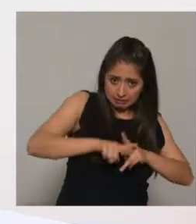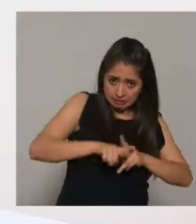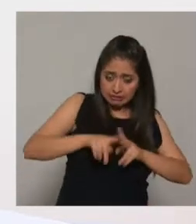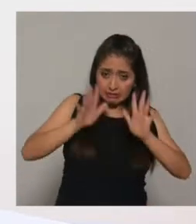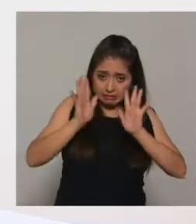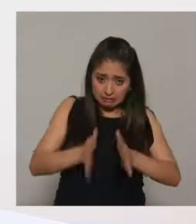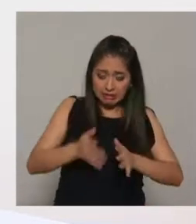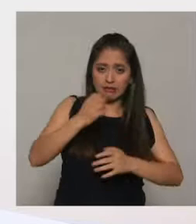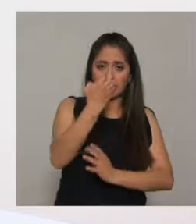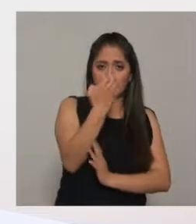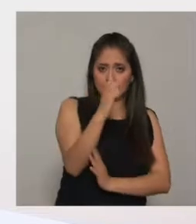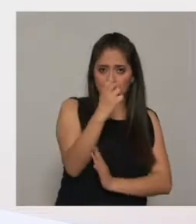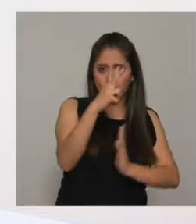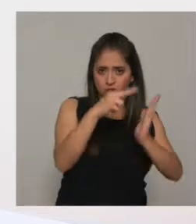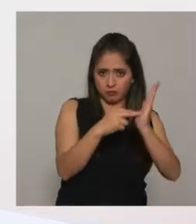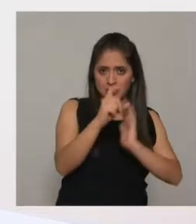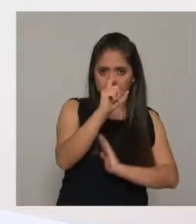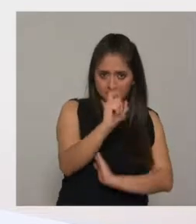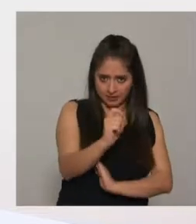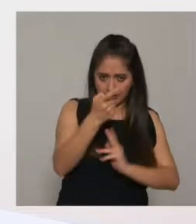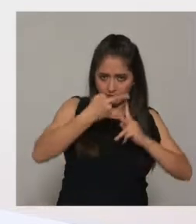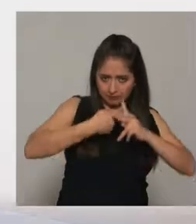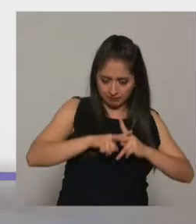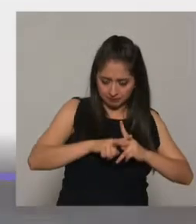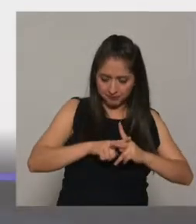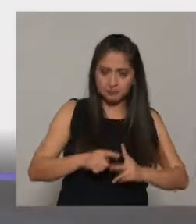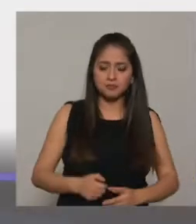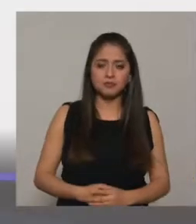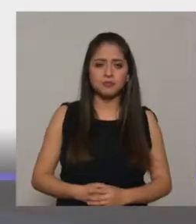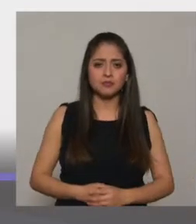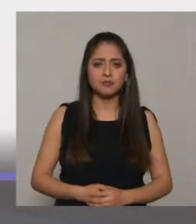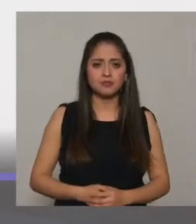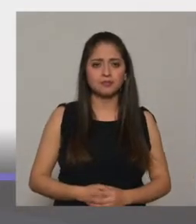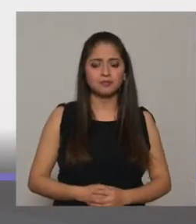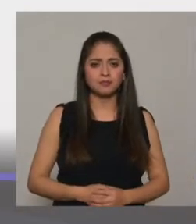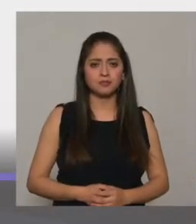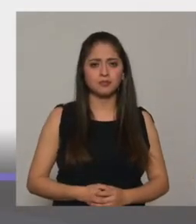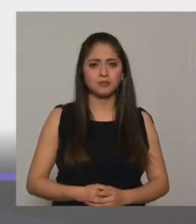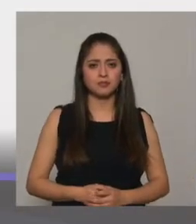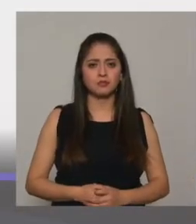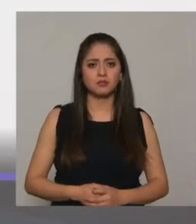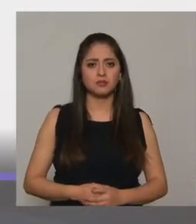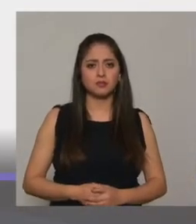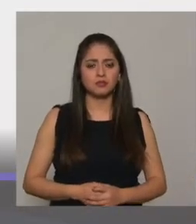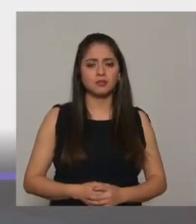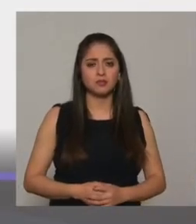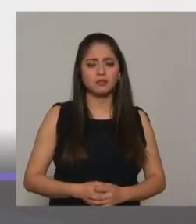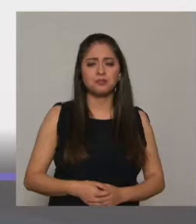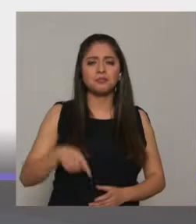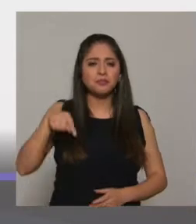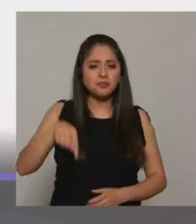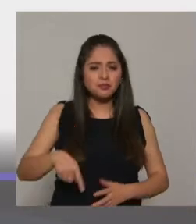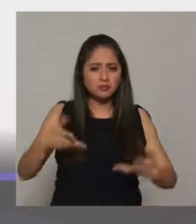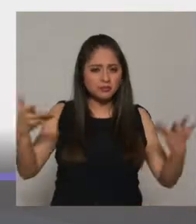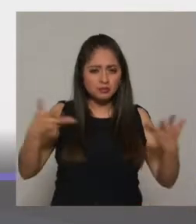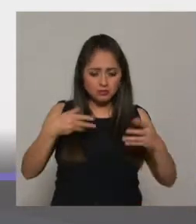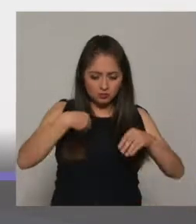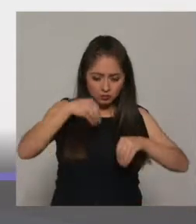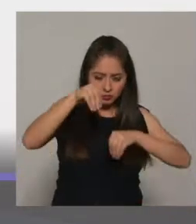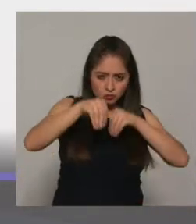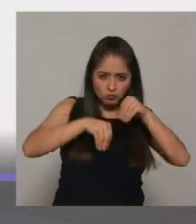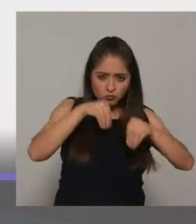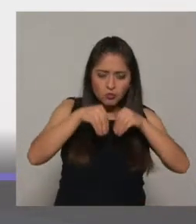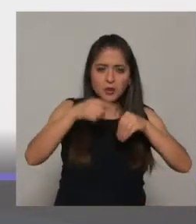de 2020. Este proceso implica en crear una plataforma electrónica con